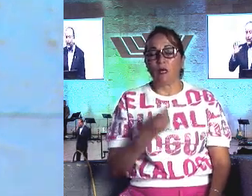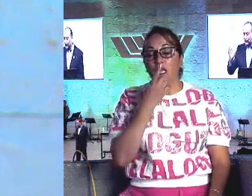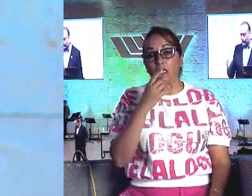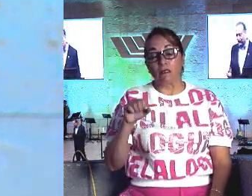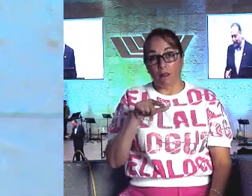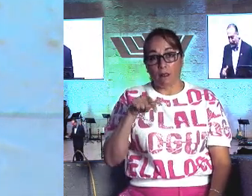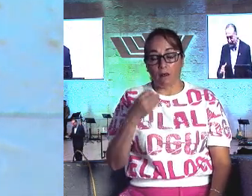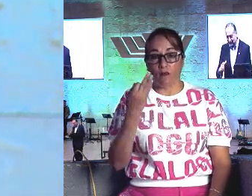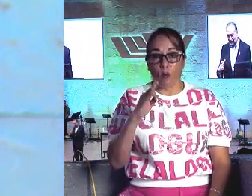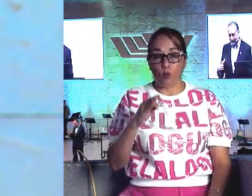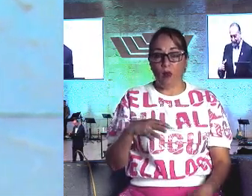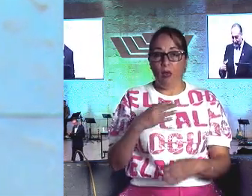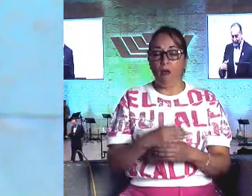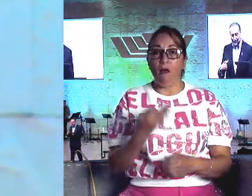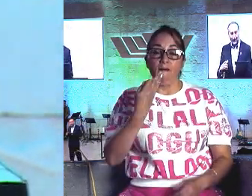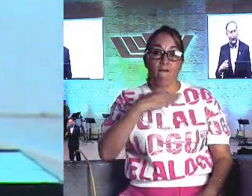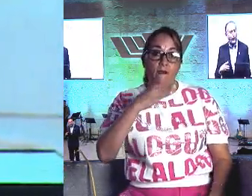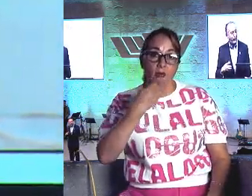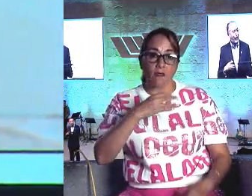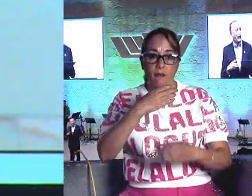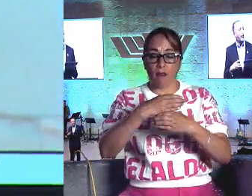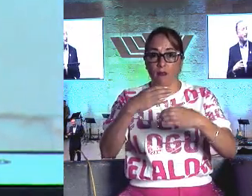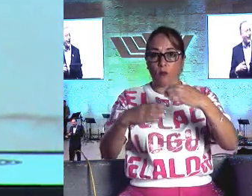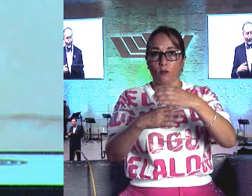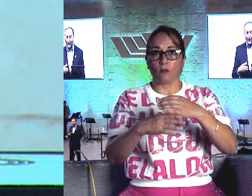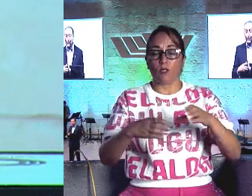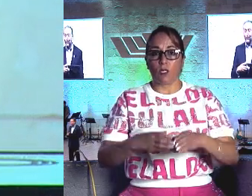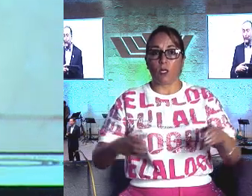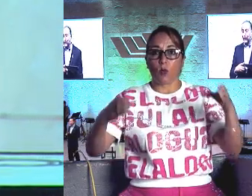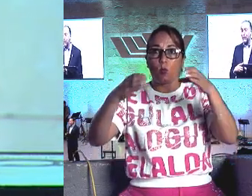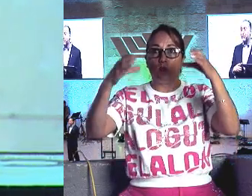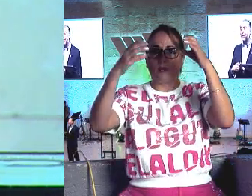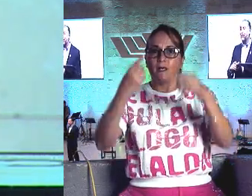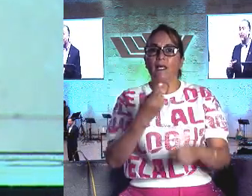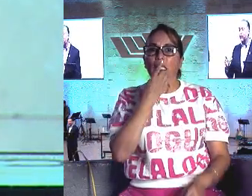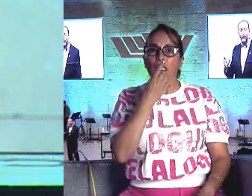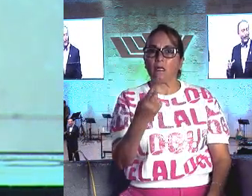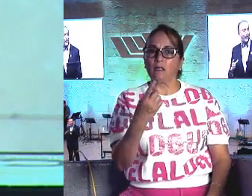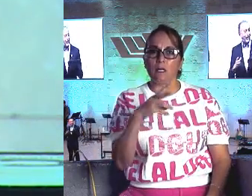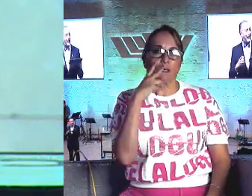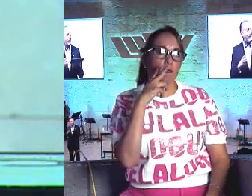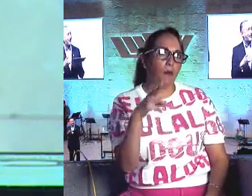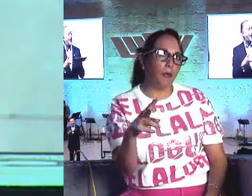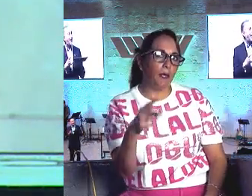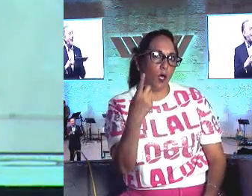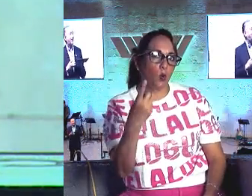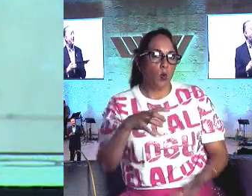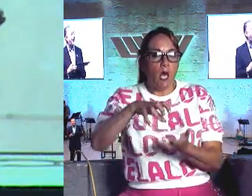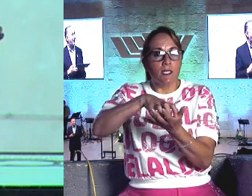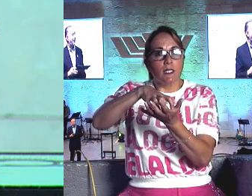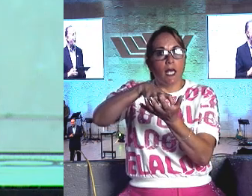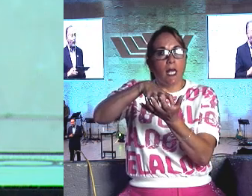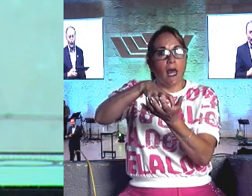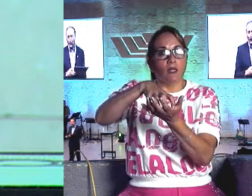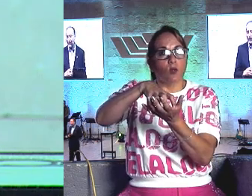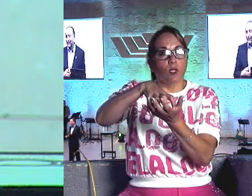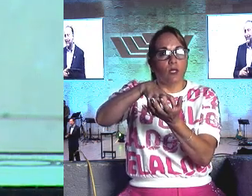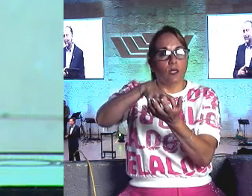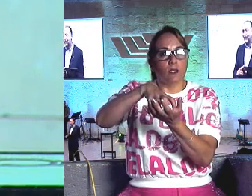niño y le prepararon unas gelatinas que se veían preciosas, las gelatinas en cáscaras de